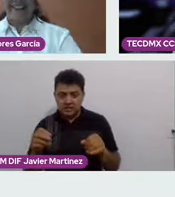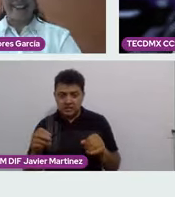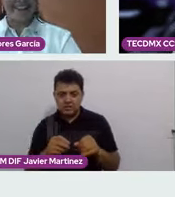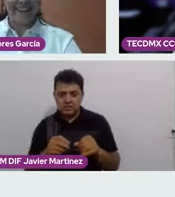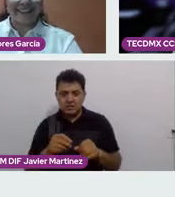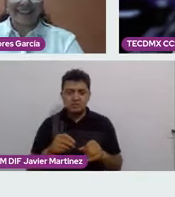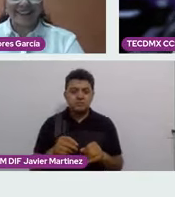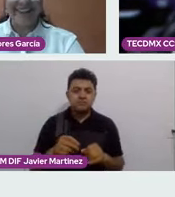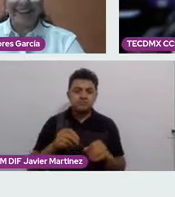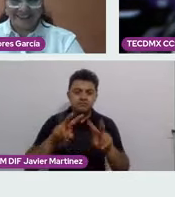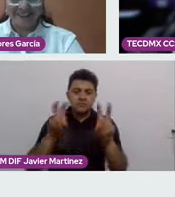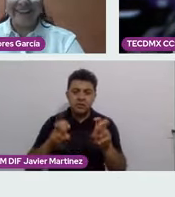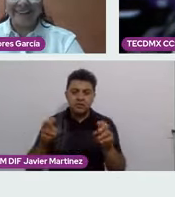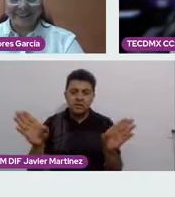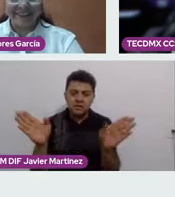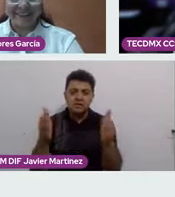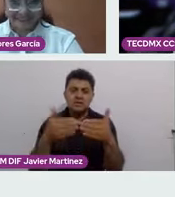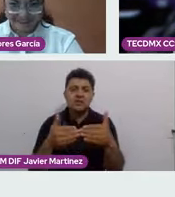una frase